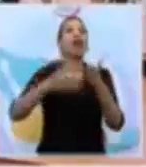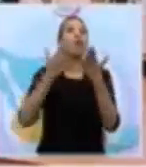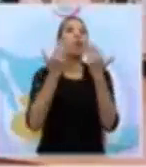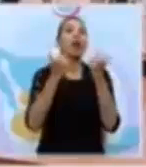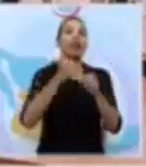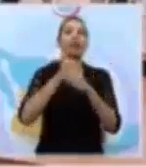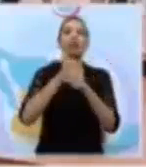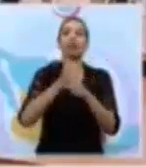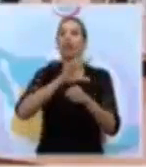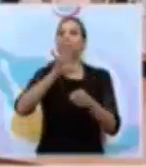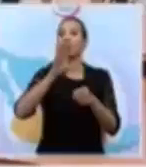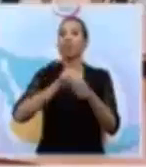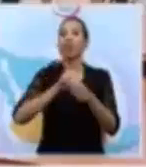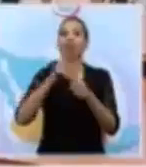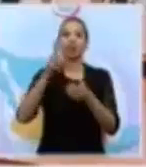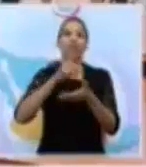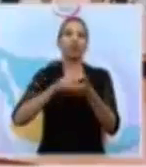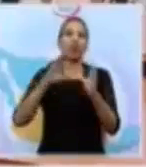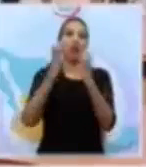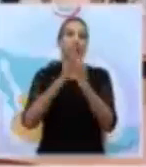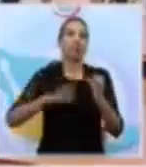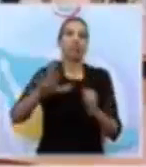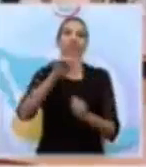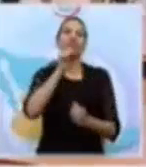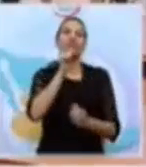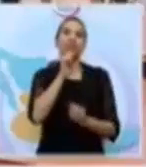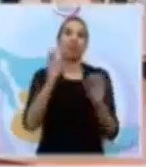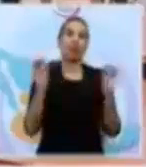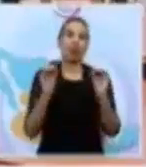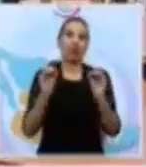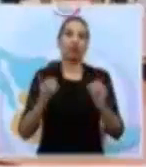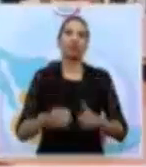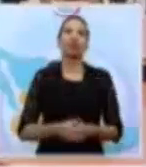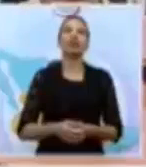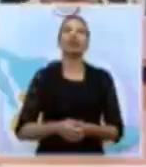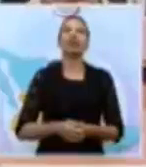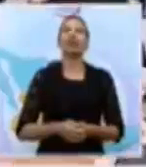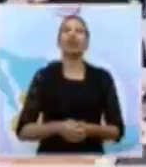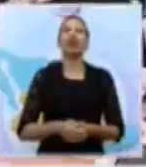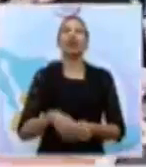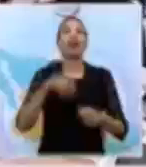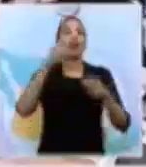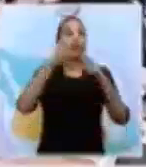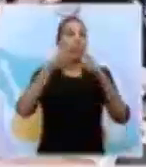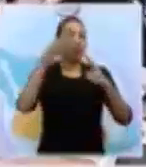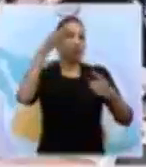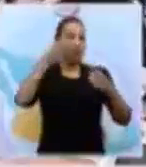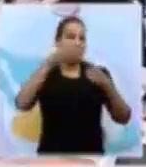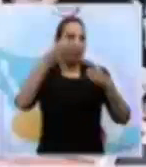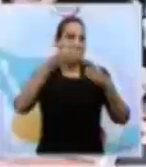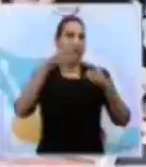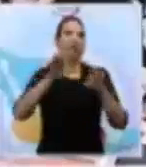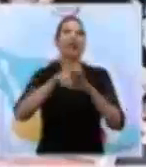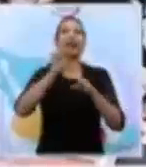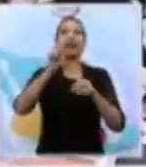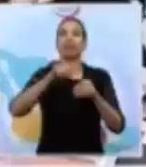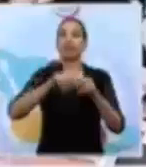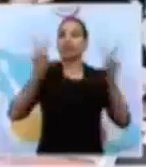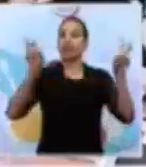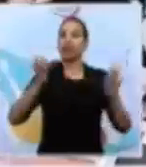usufruye plenamente de sus oportunidades. Con estos objetivos en mente de este foro y del